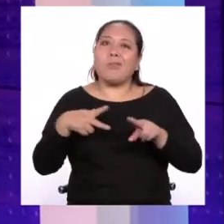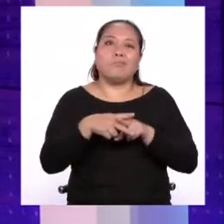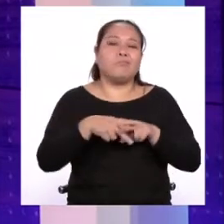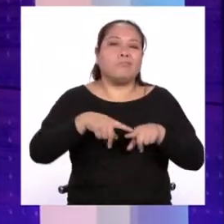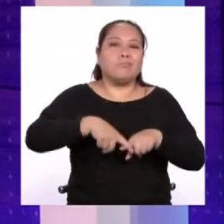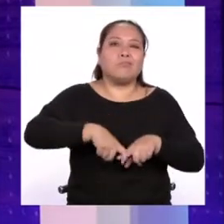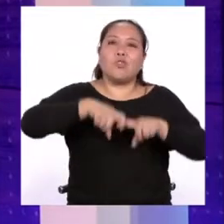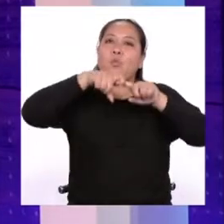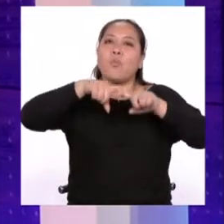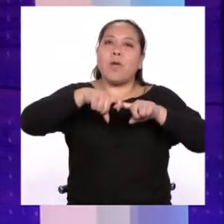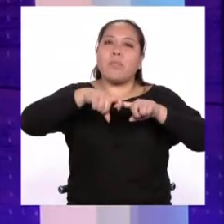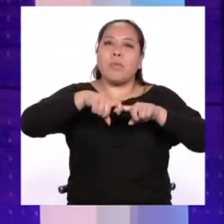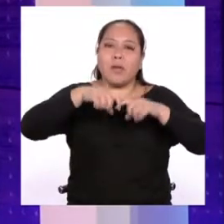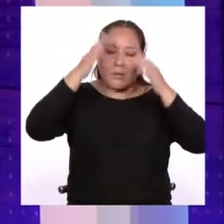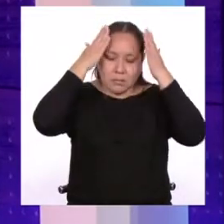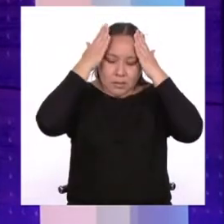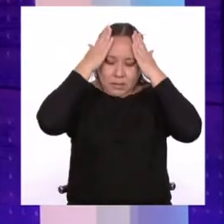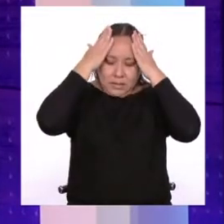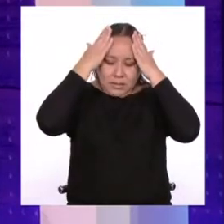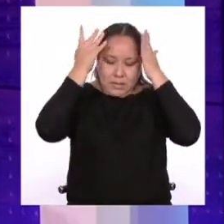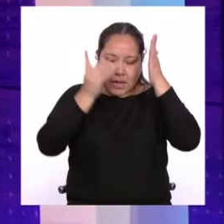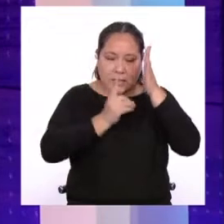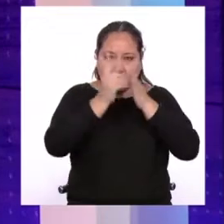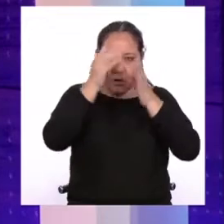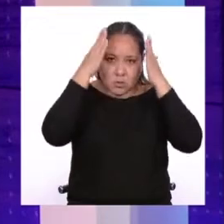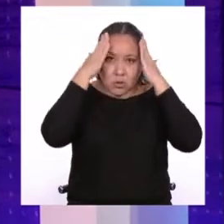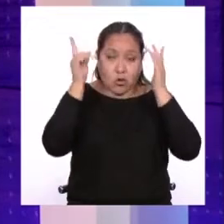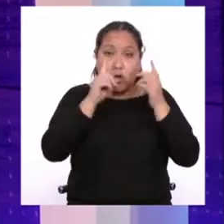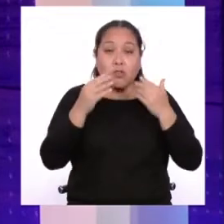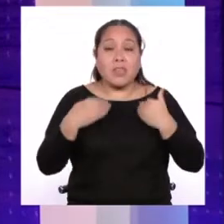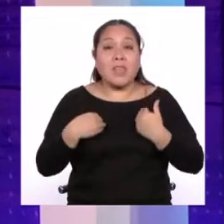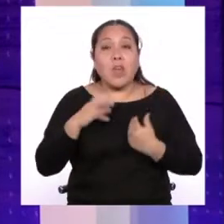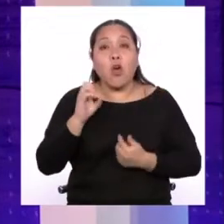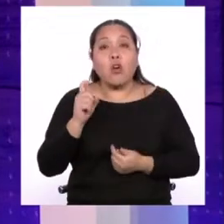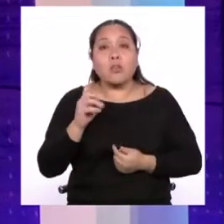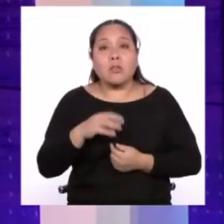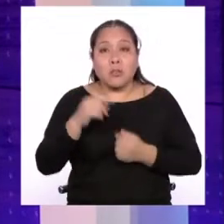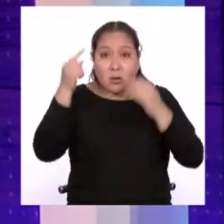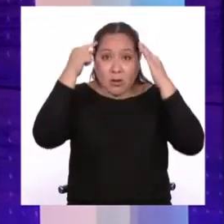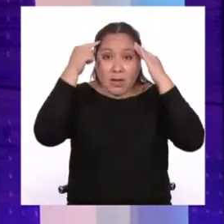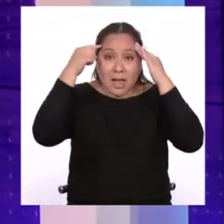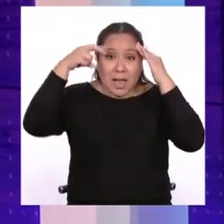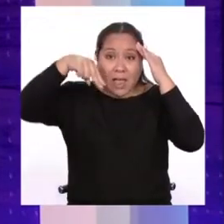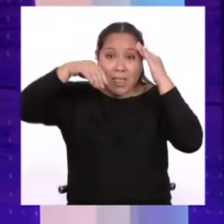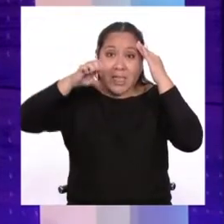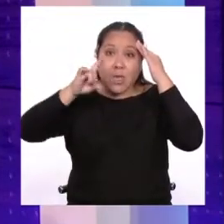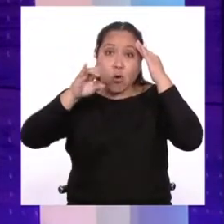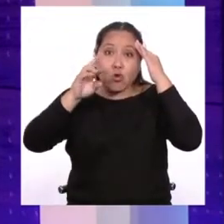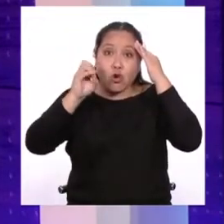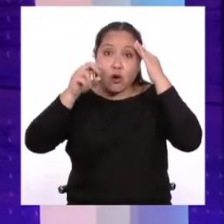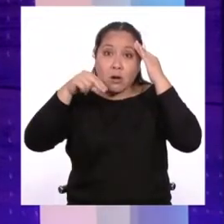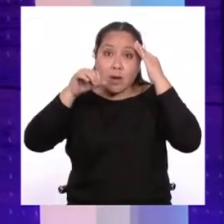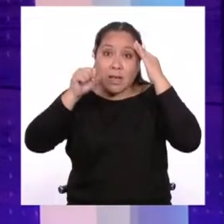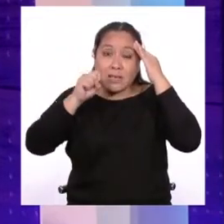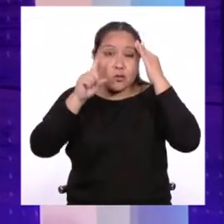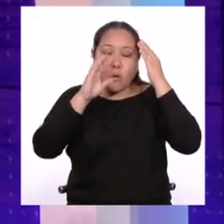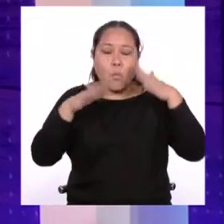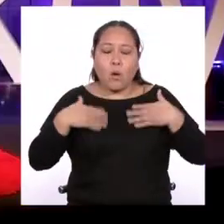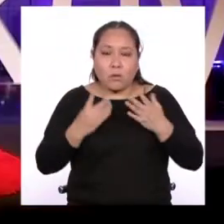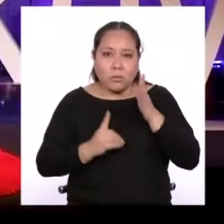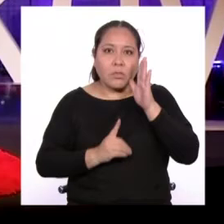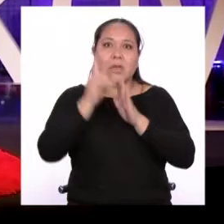desarrollo cerebral. Al no tener oxígeno, las neuronas no alcanzan su potencial de